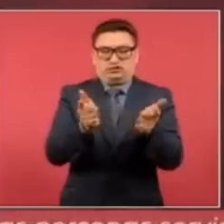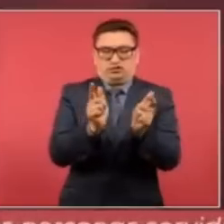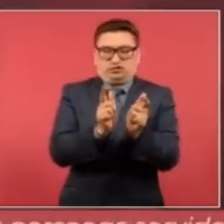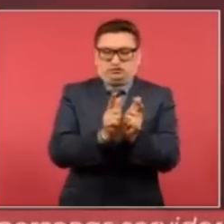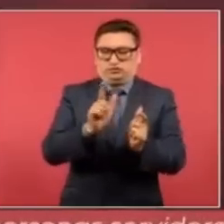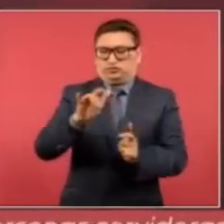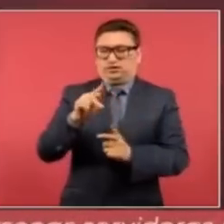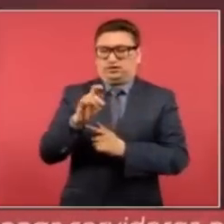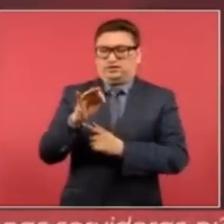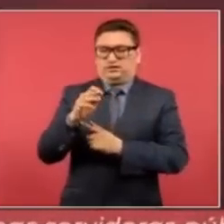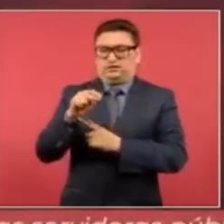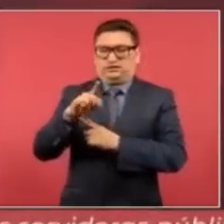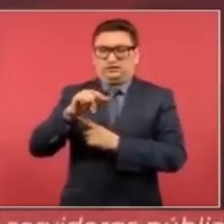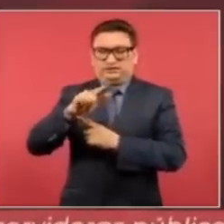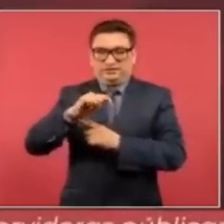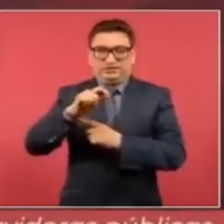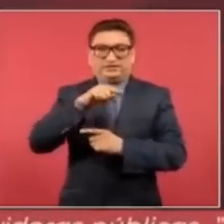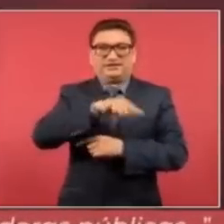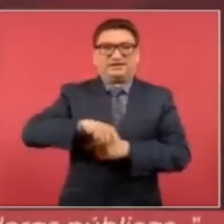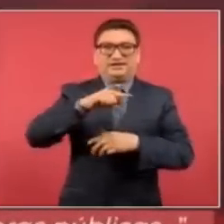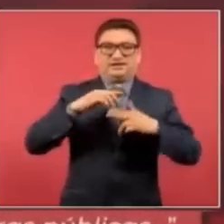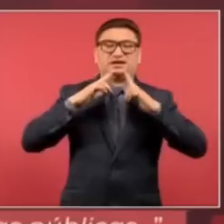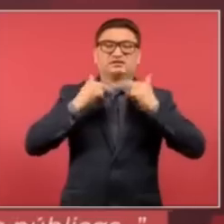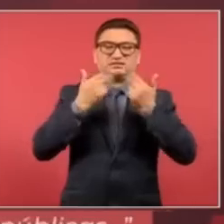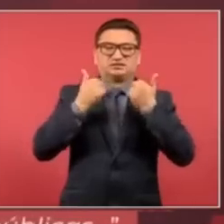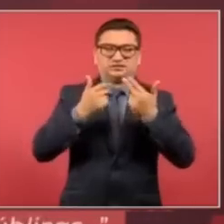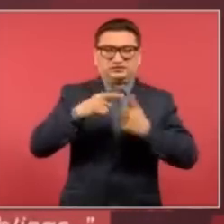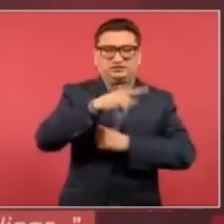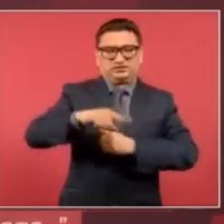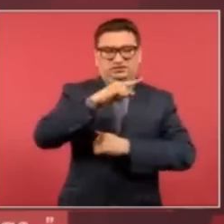los grandes hacendados.